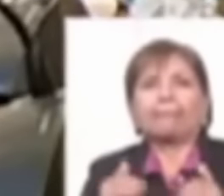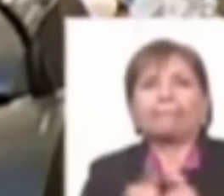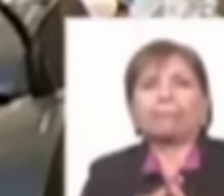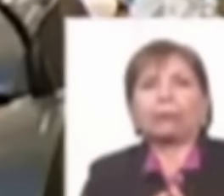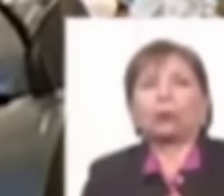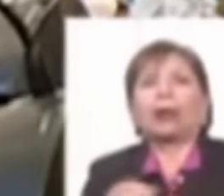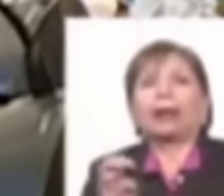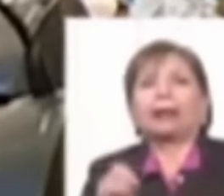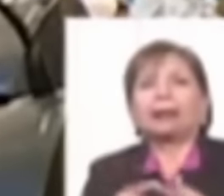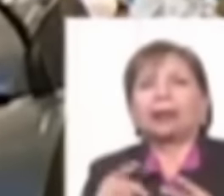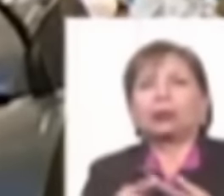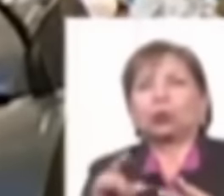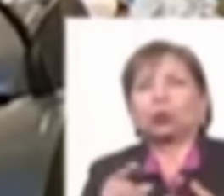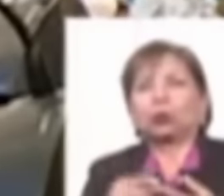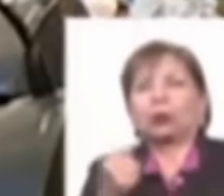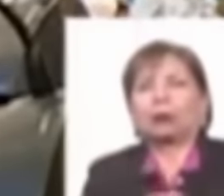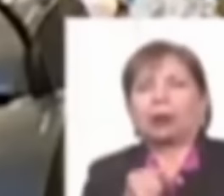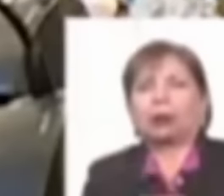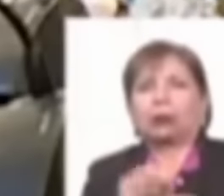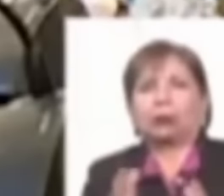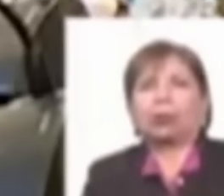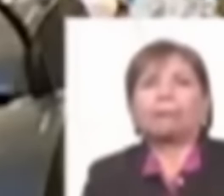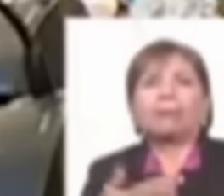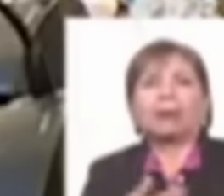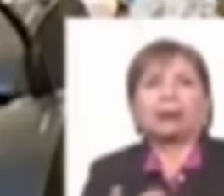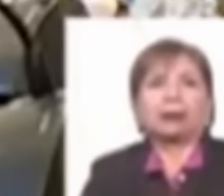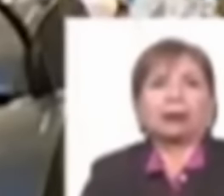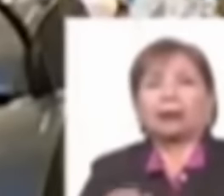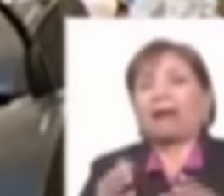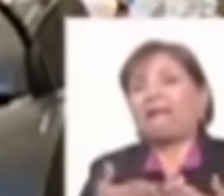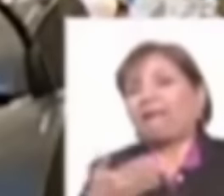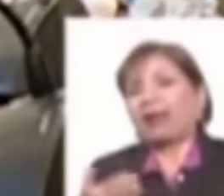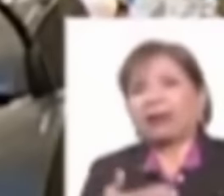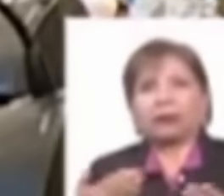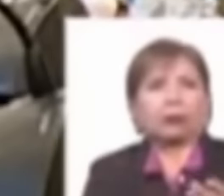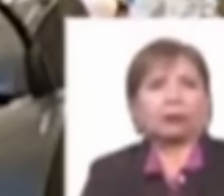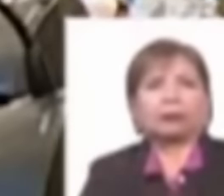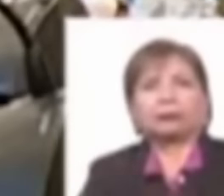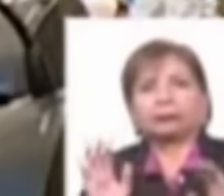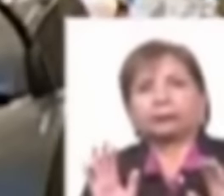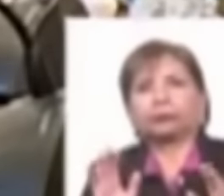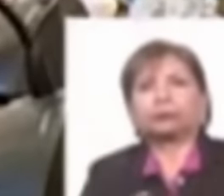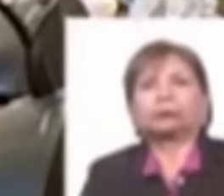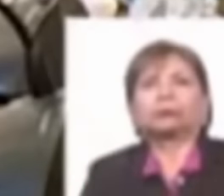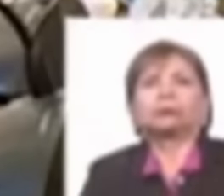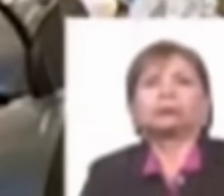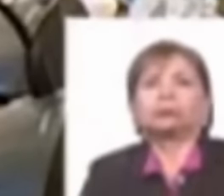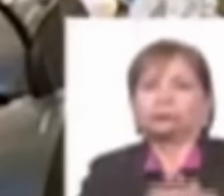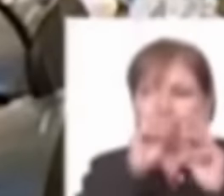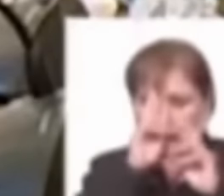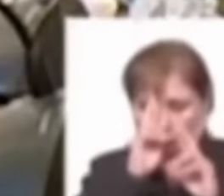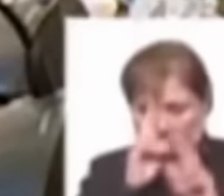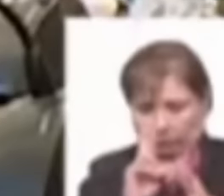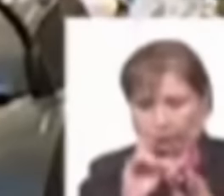el Estatuto de los Trabajadores de la Administración Pública, tan simple como eso. Por supuesto,